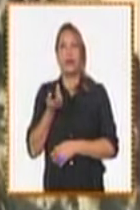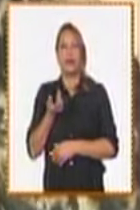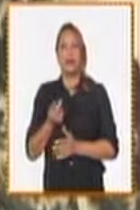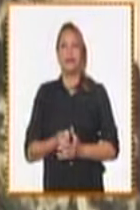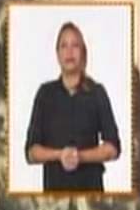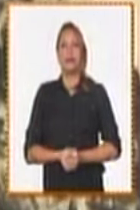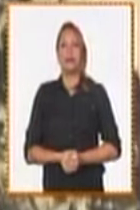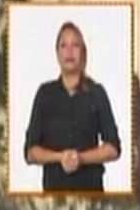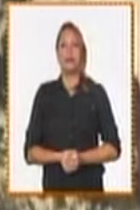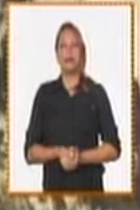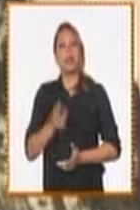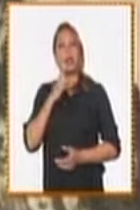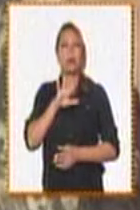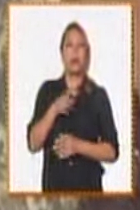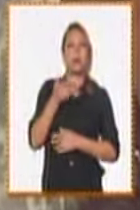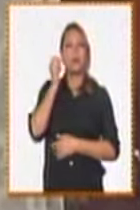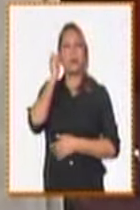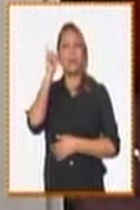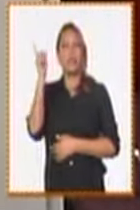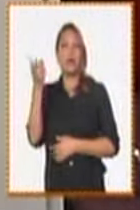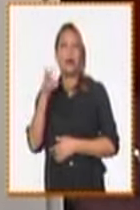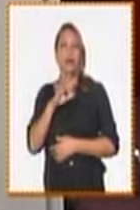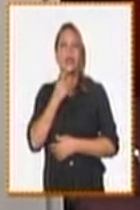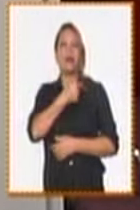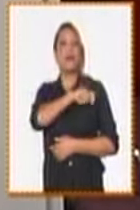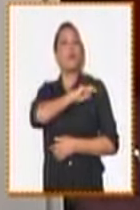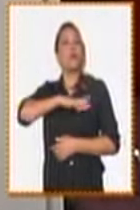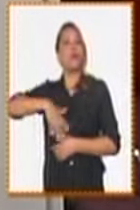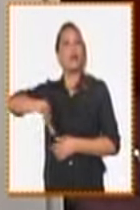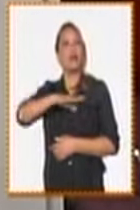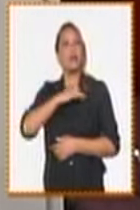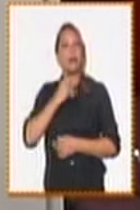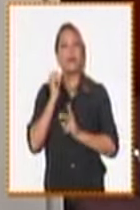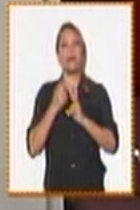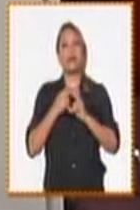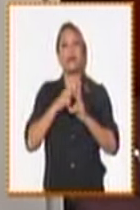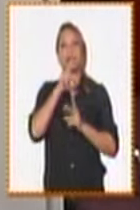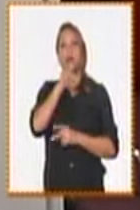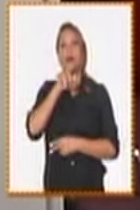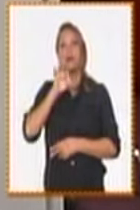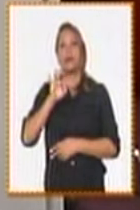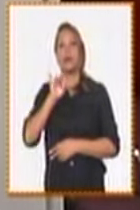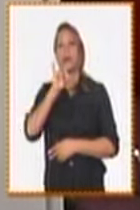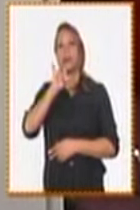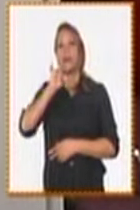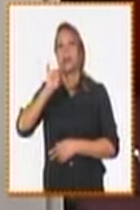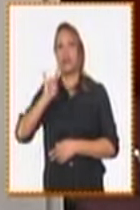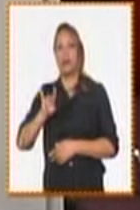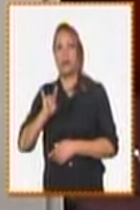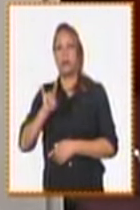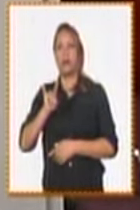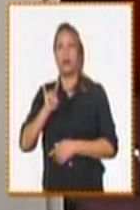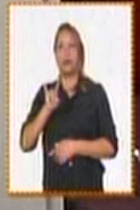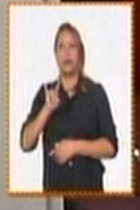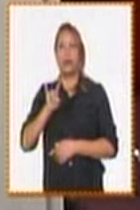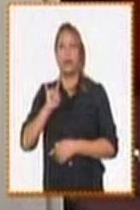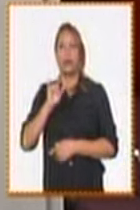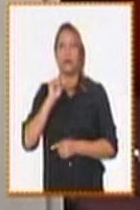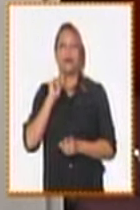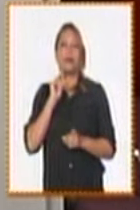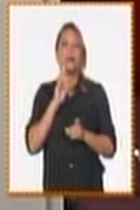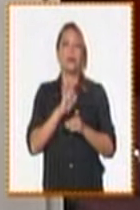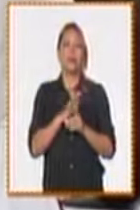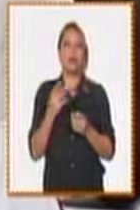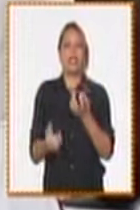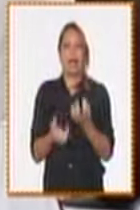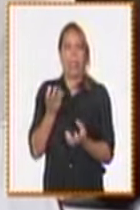Para que tengamos una idea, esa era casi la población que tenía Bayamo en 1869 cuando se produce la quema. Lo que nos quiere